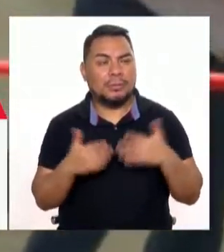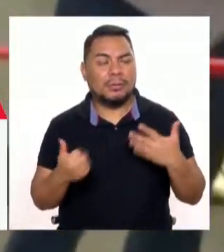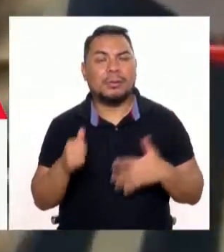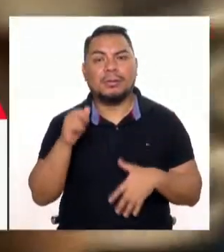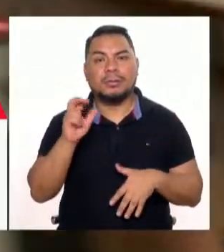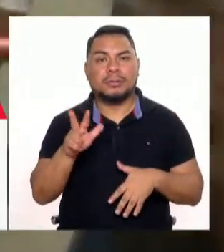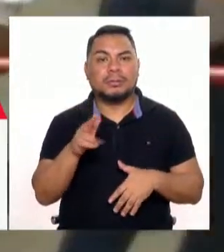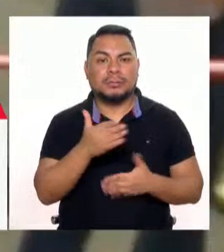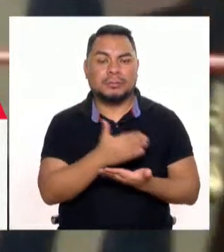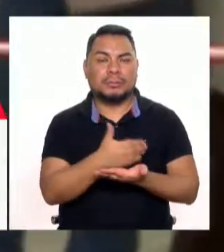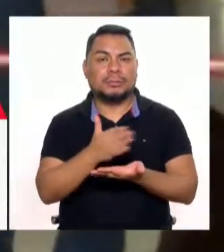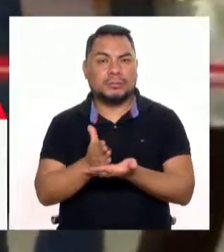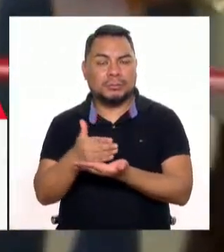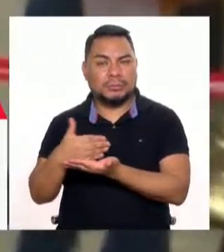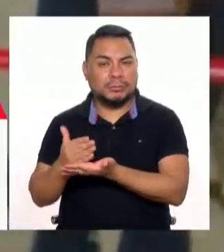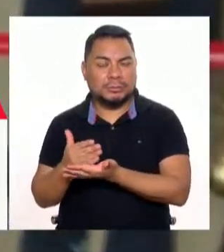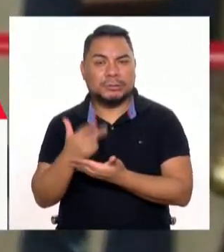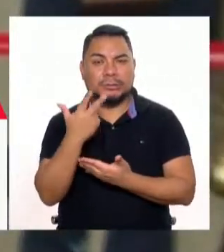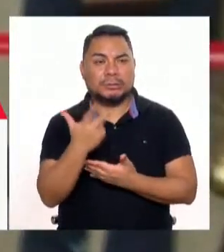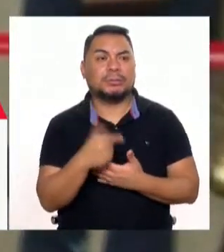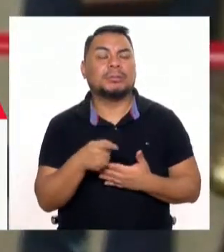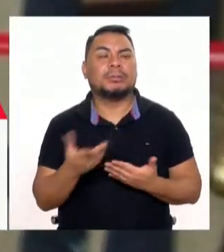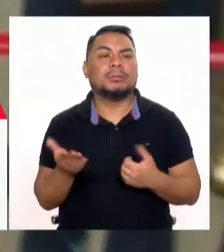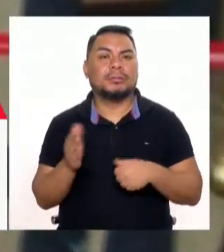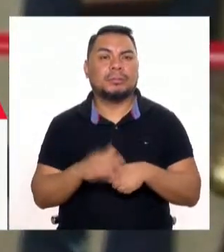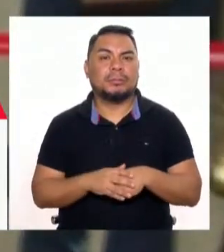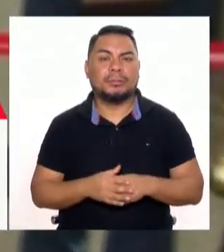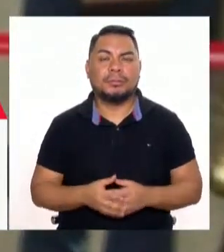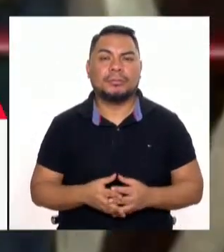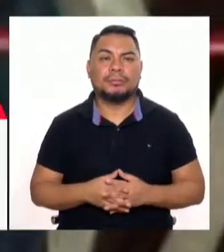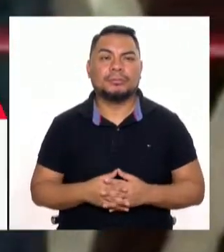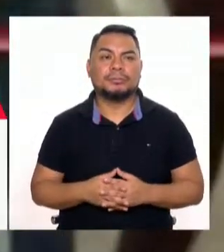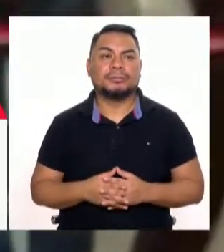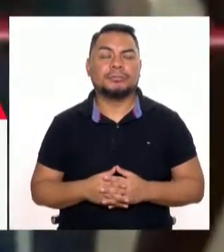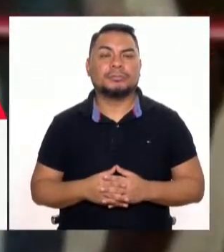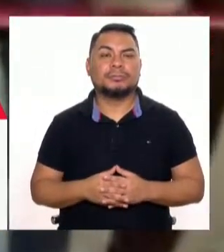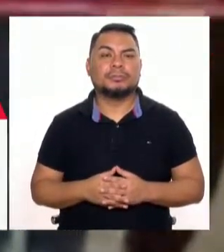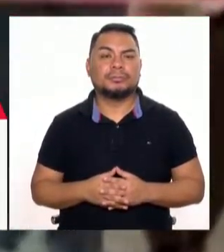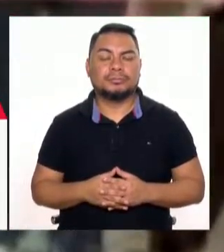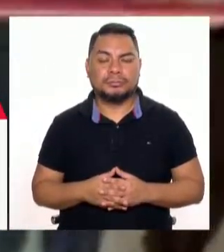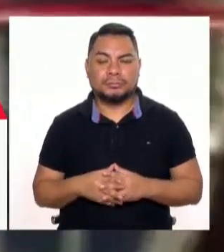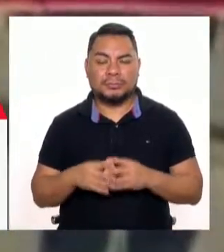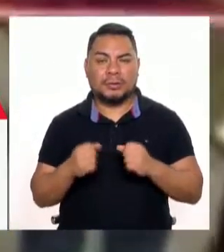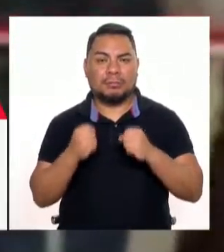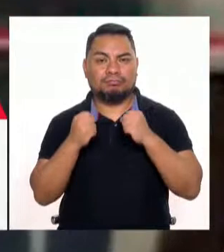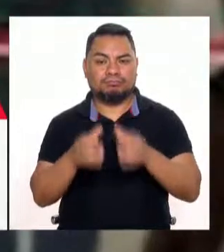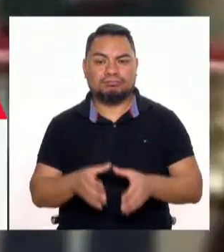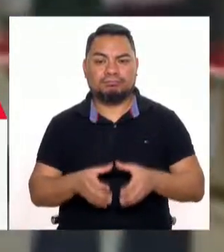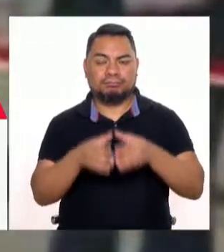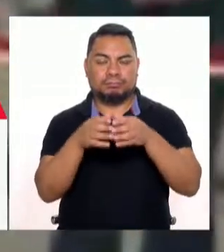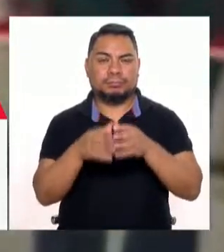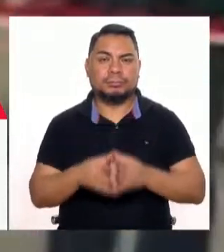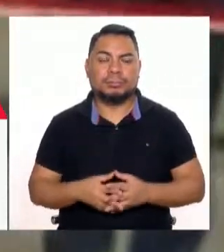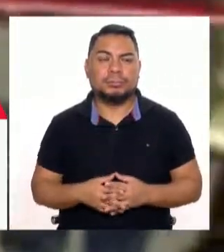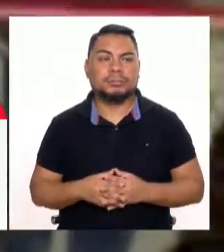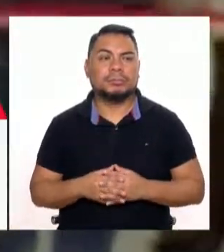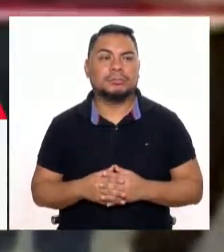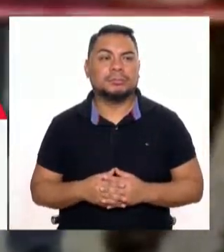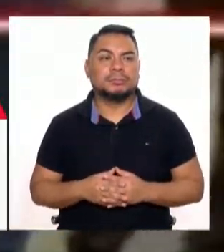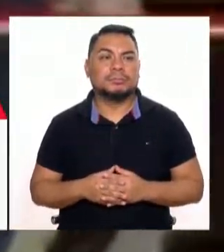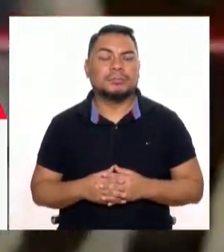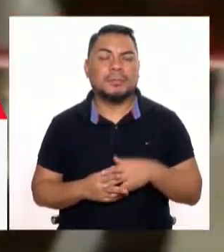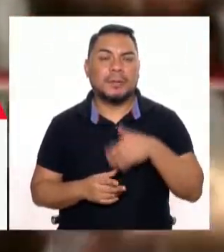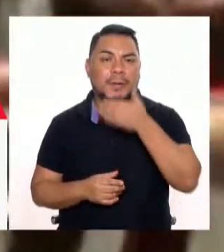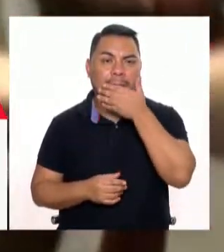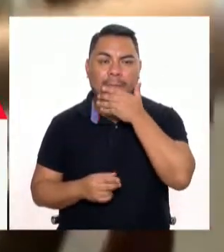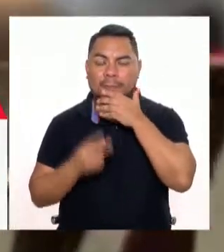tres tramos está colocado sobre junter medios de concreto armado ahí vemos a las